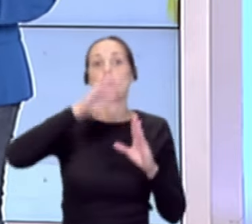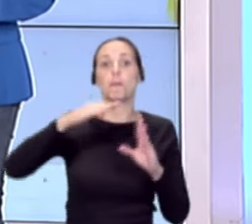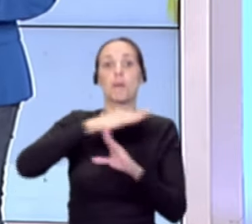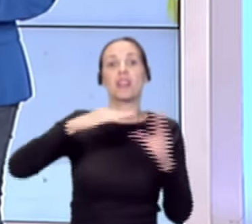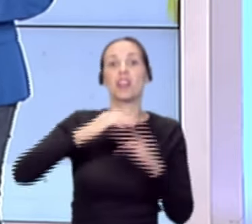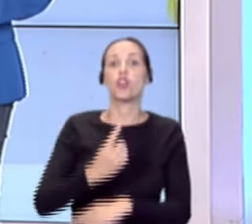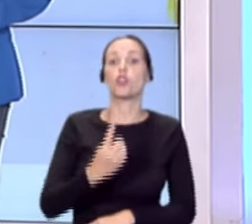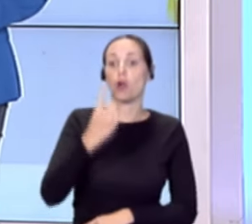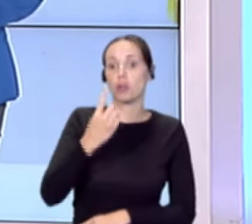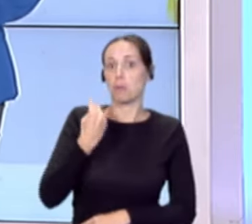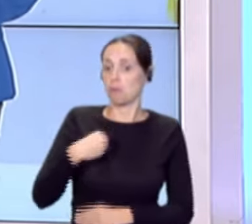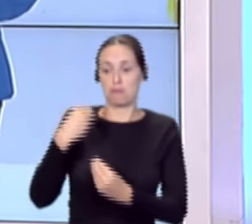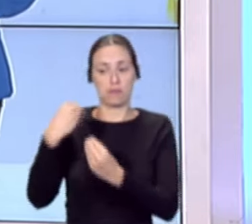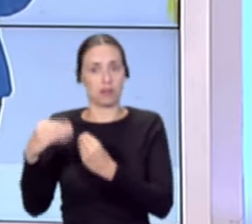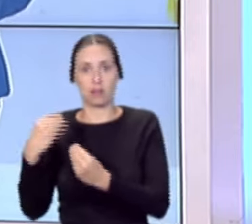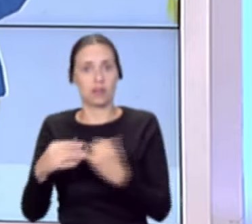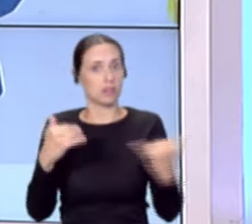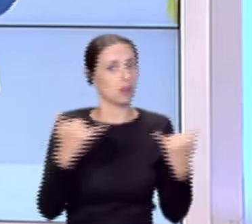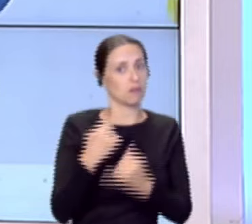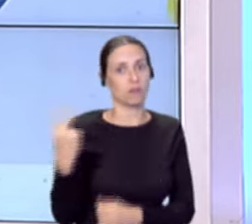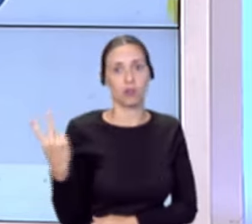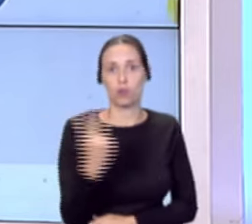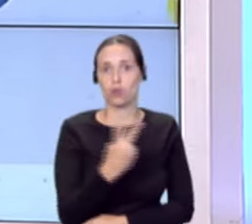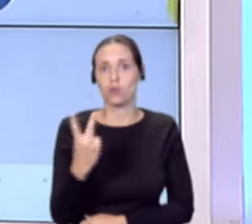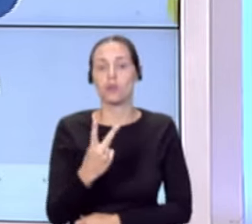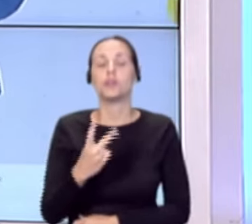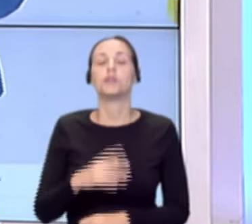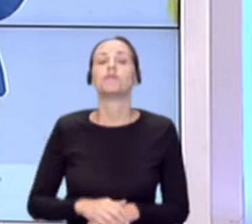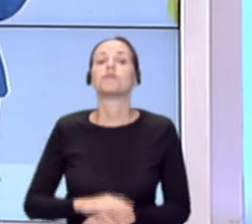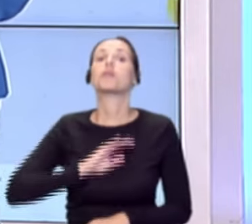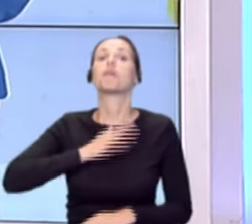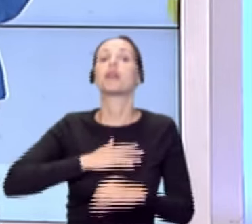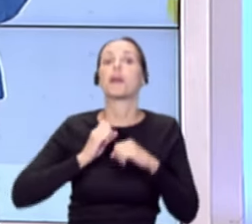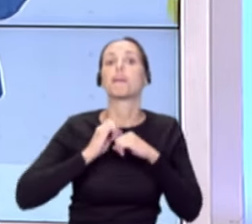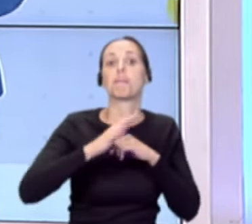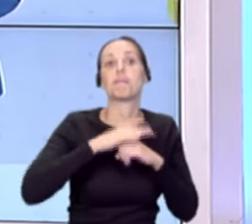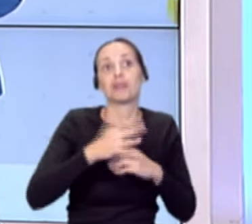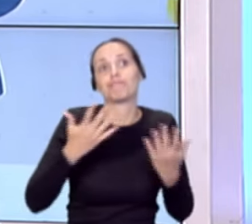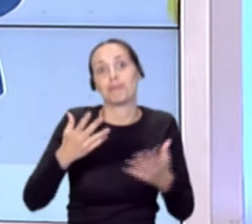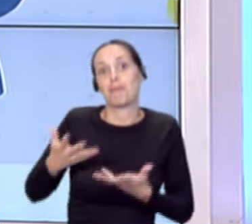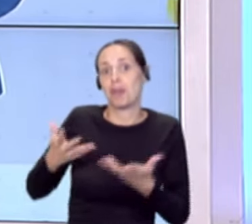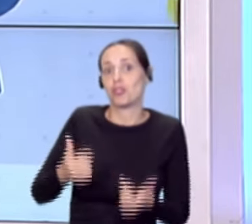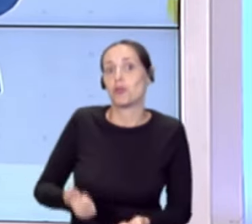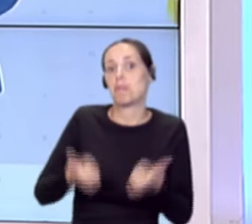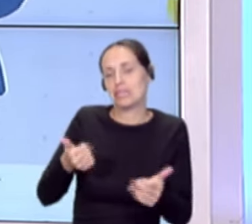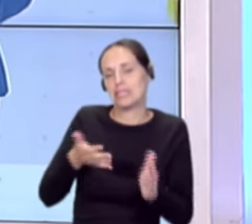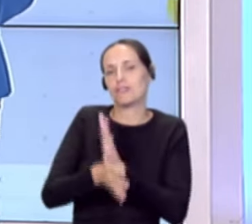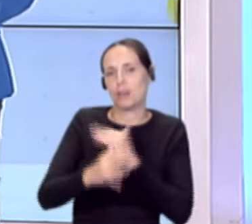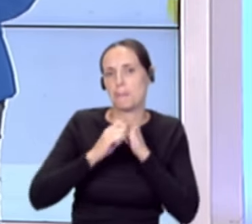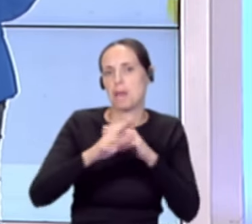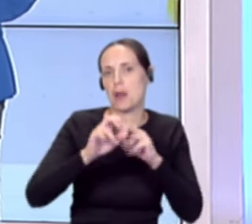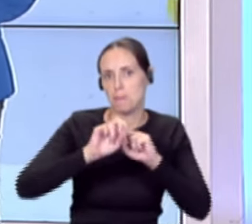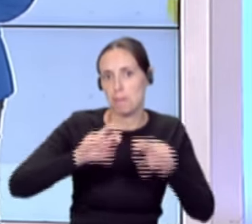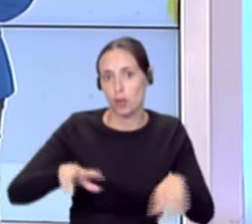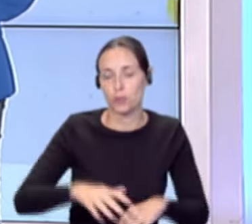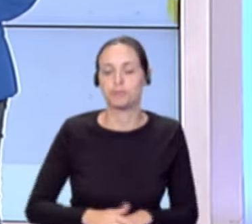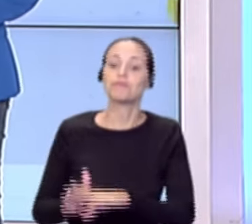Gran Canaria como de Tenerife. Y el estado del mar mañana, al haber más viento, pues va a empeorar. De cara al domingo, vamos a seguir